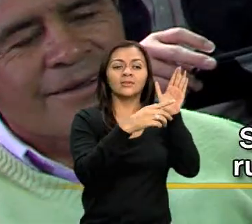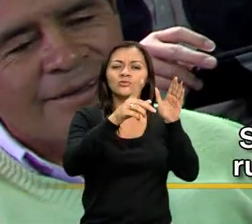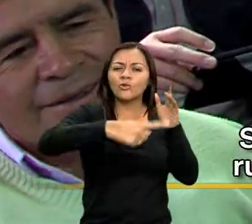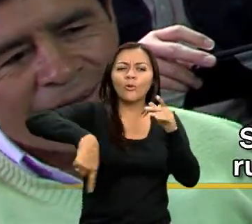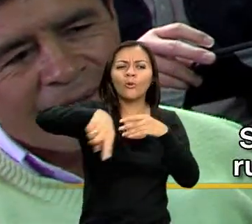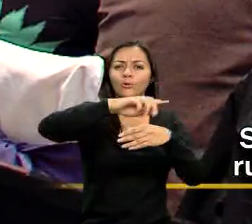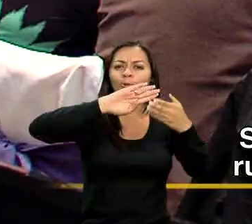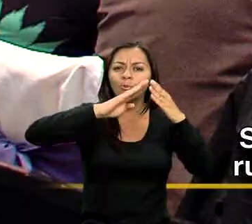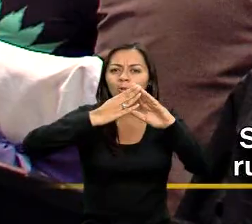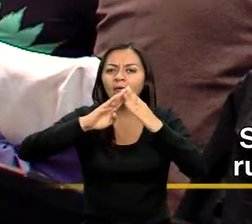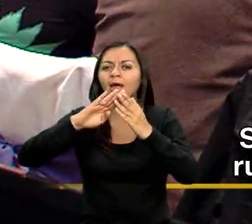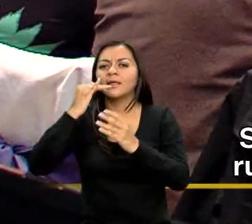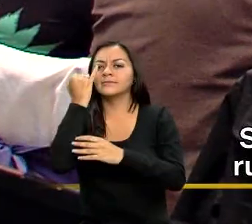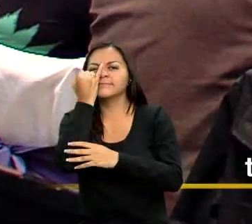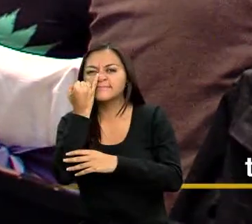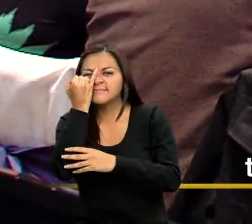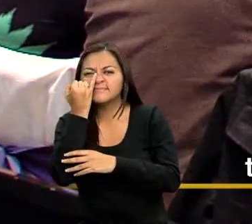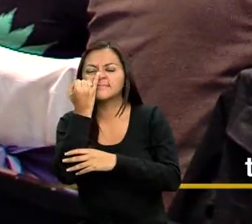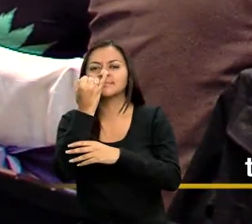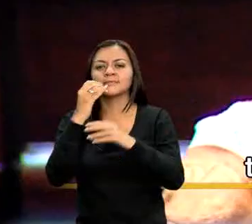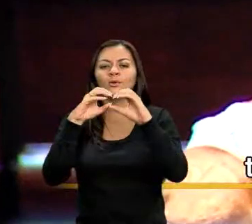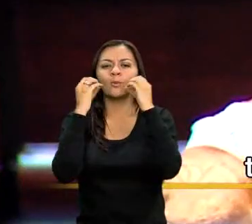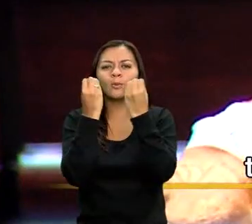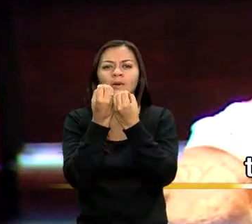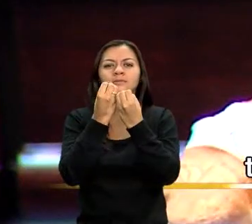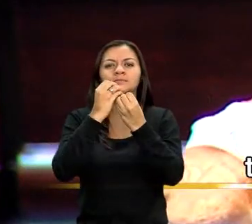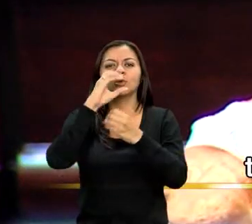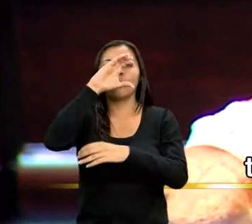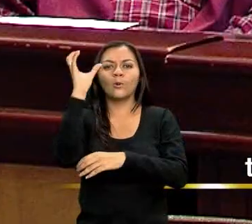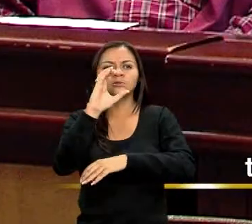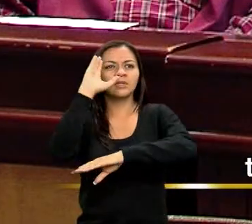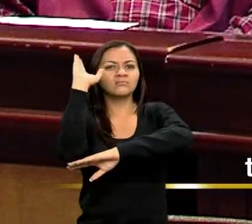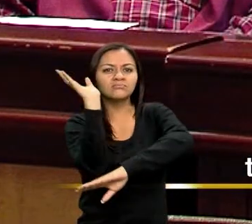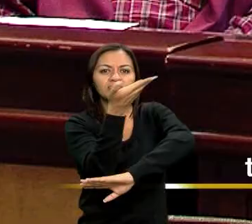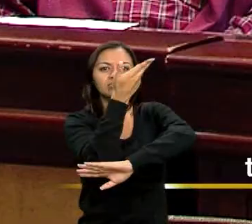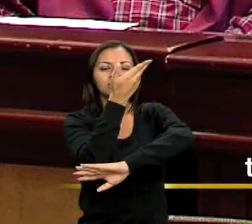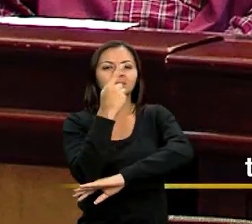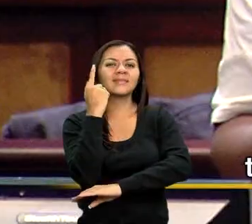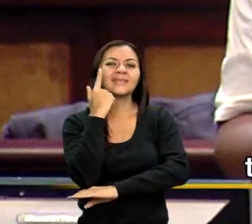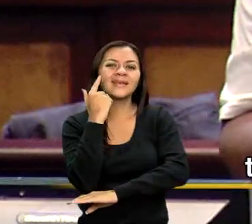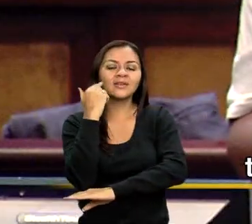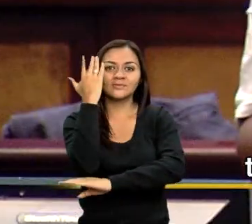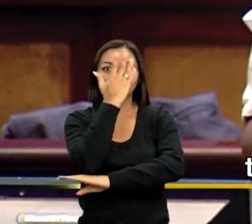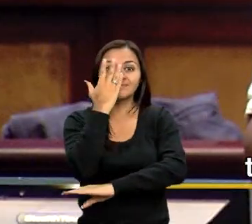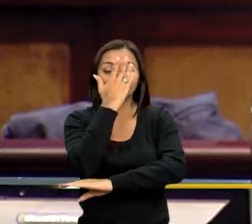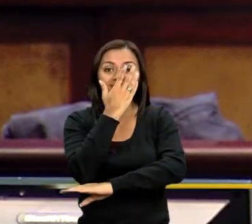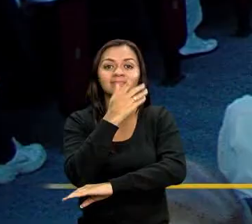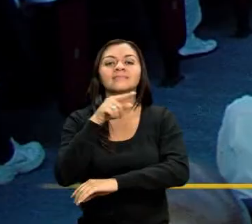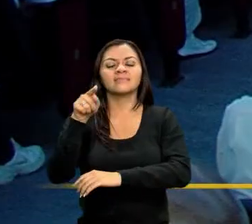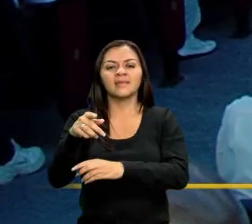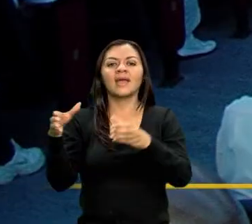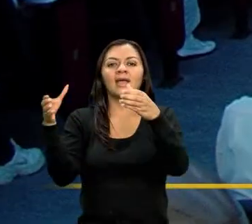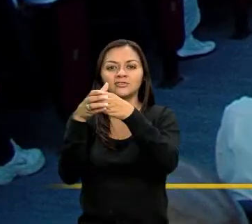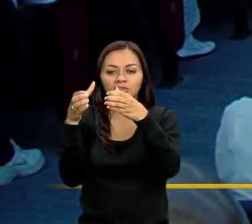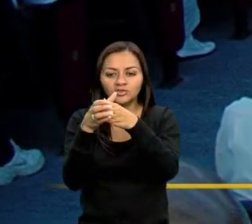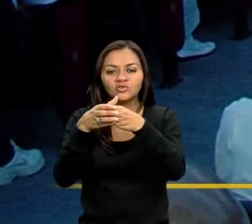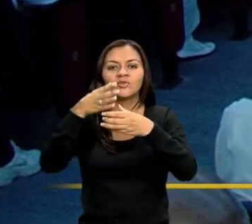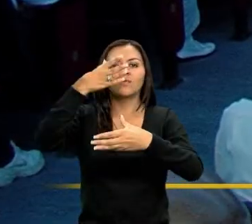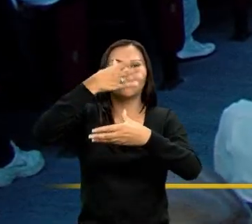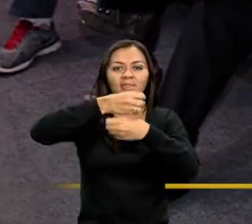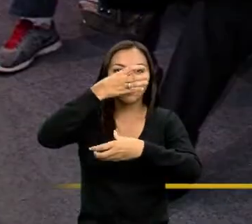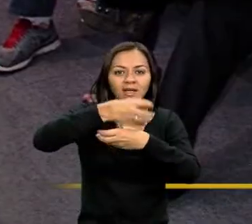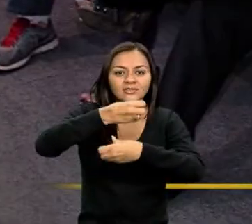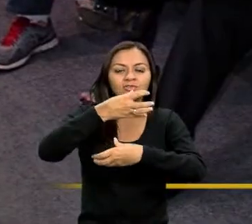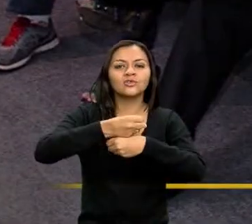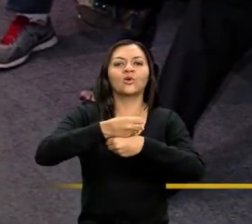Participan las comunas y comunidades indígenas, organizaciones de los pueblos indígena, montubio y afroecuatoriano, asociaciones,